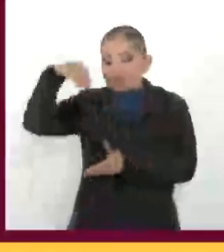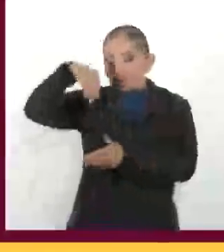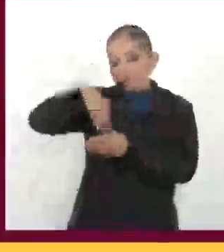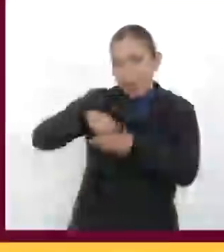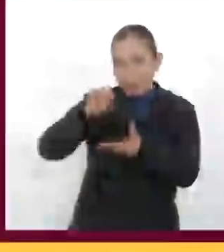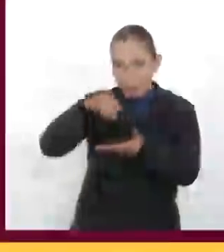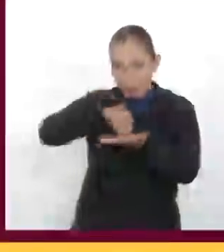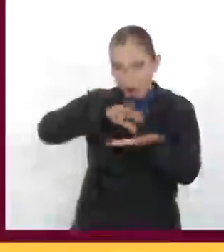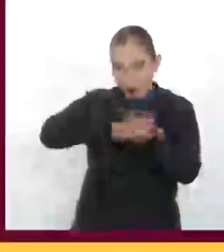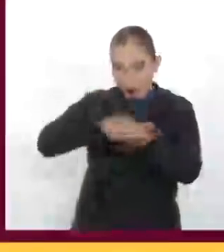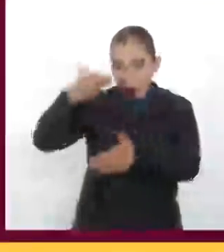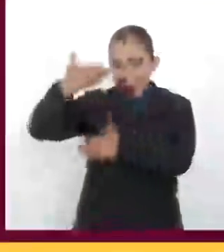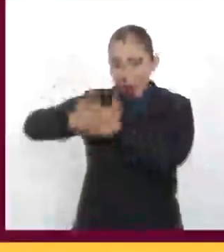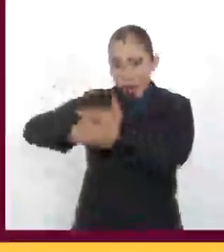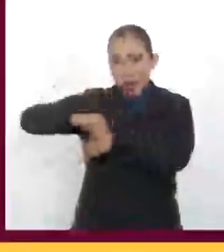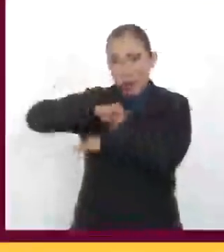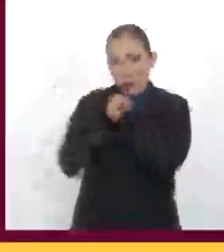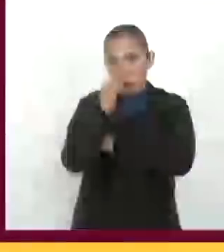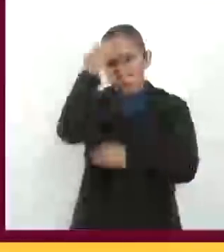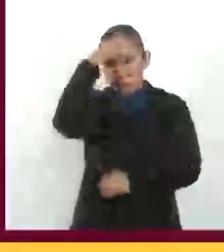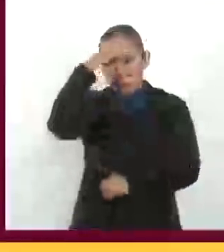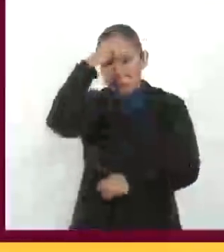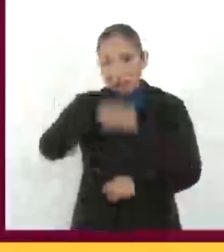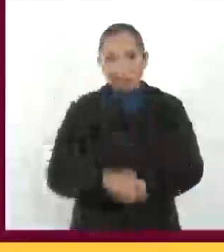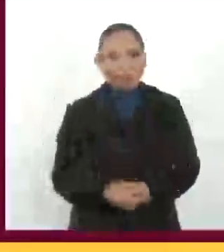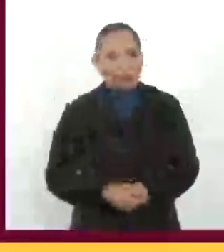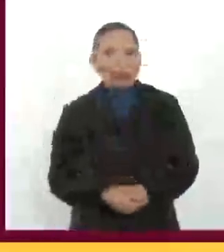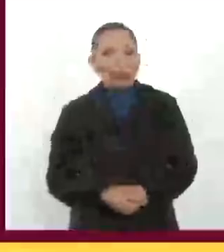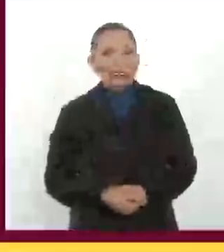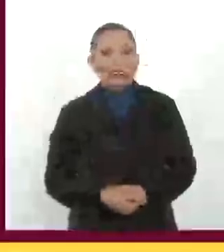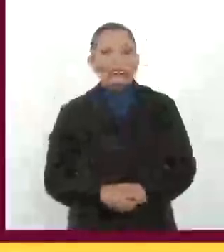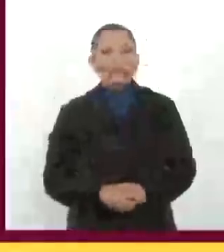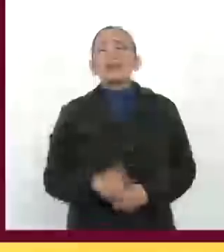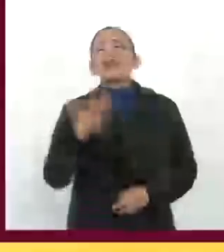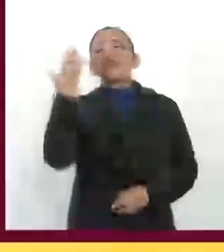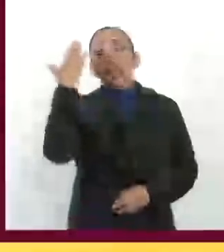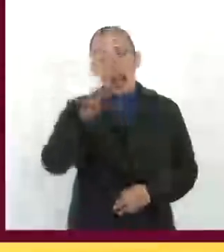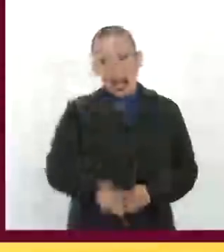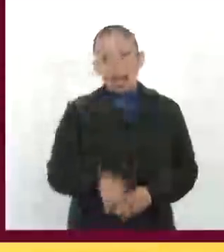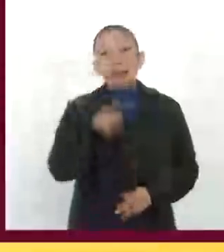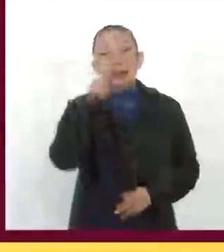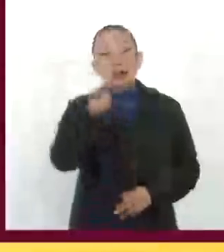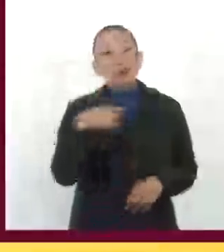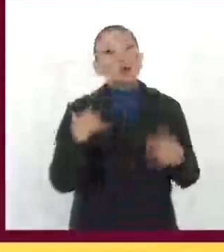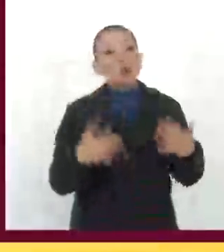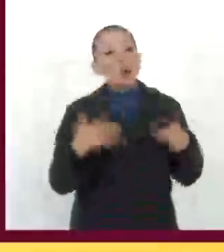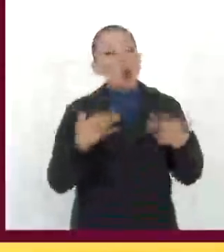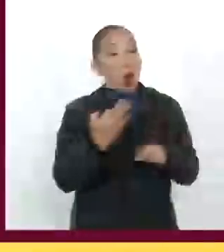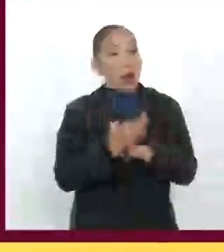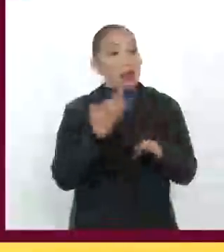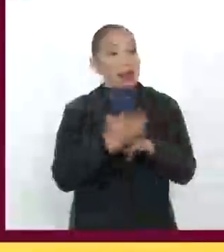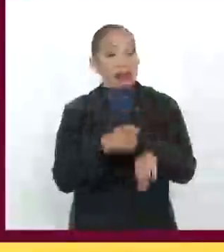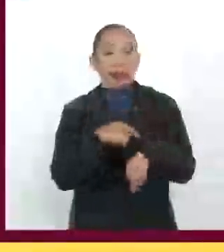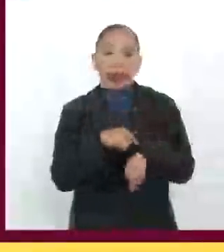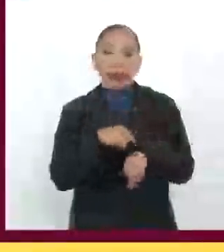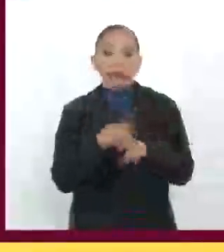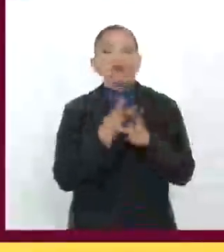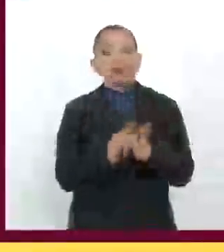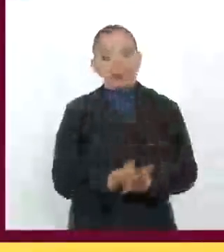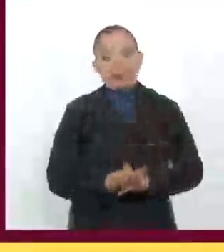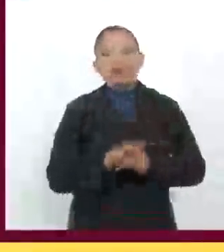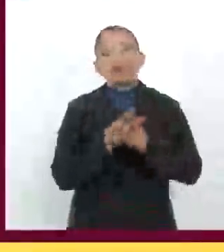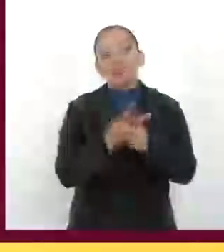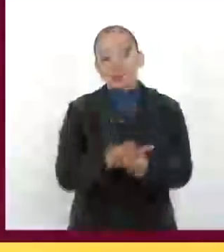Posteriormente, integrarán dichas anotaciones a su carpeta de experiencias. Sabemos que están enfrentando este periodo